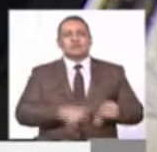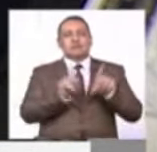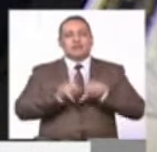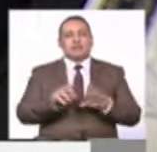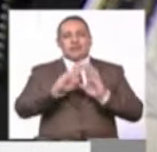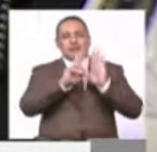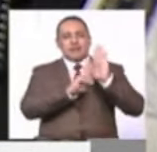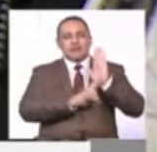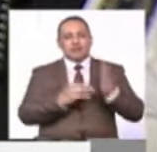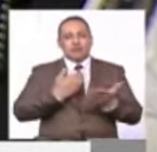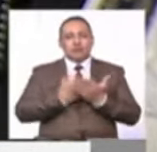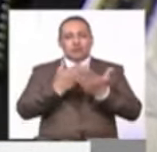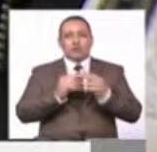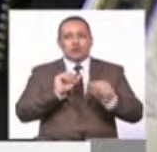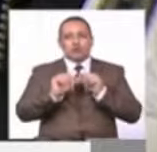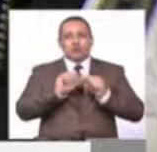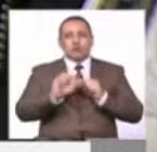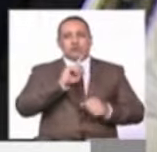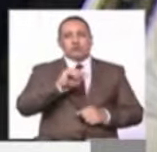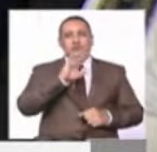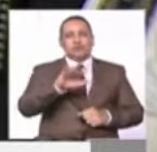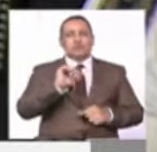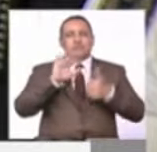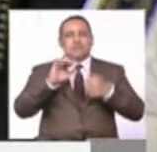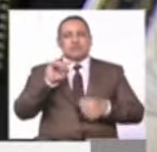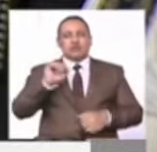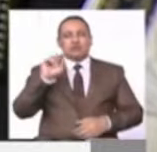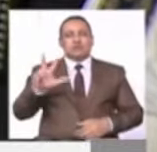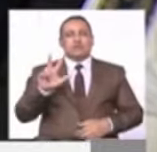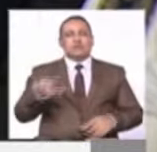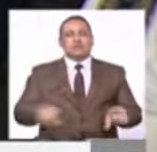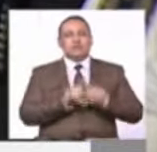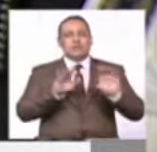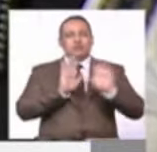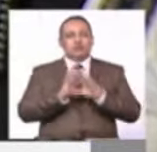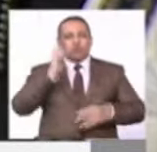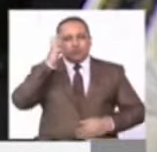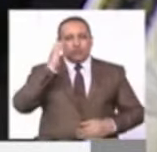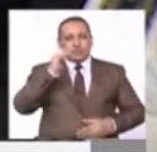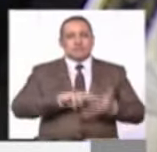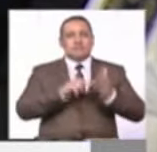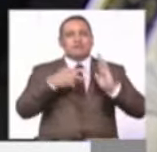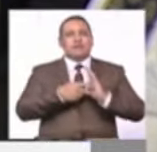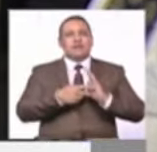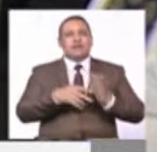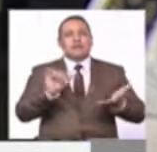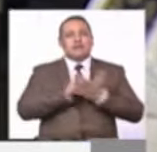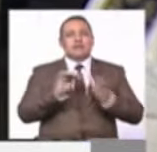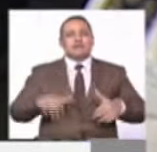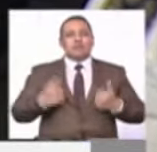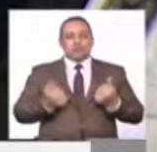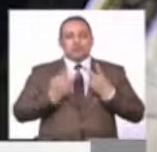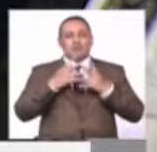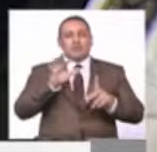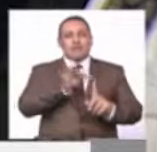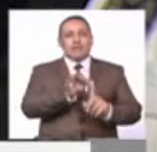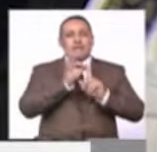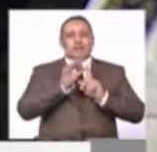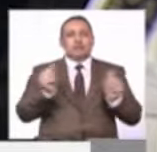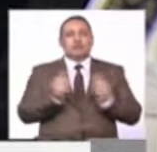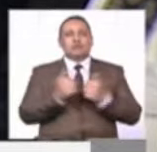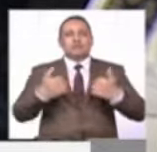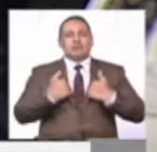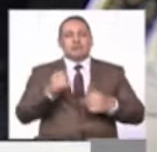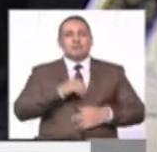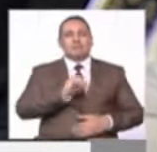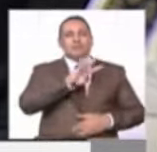el requisito contenido en el artículo 156 inciso 3 de la Constitución significa que pueden ser elegidos quienes tengan